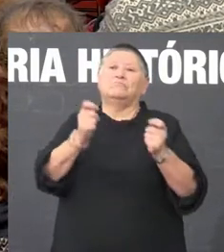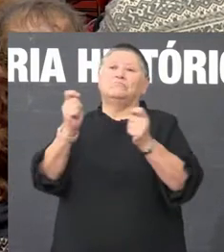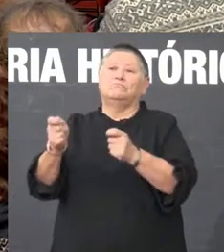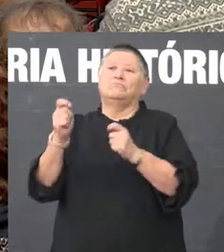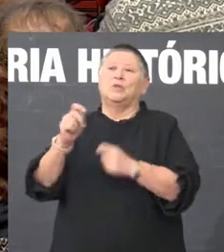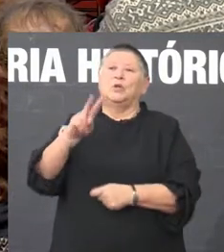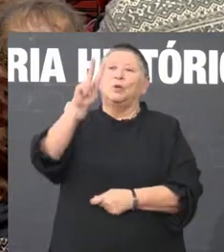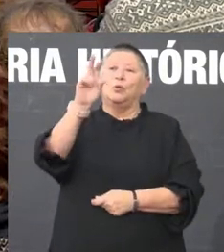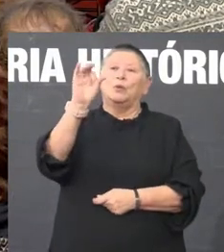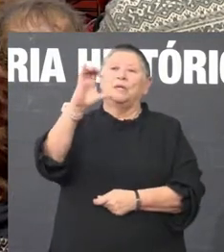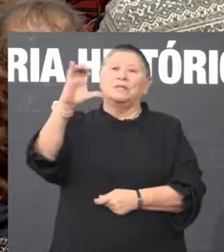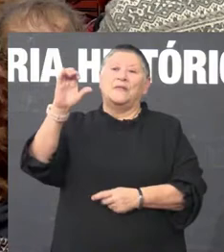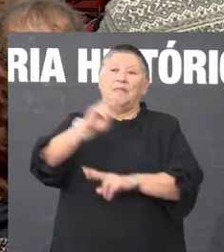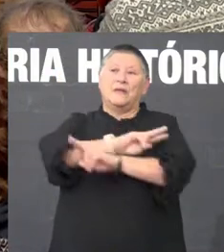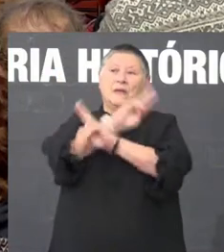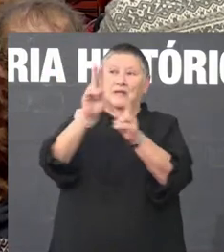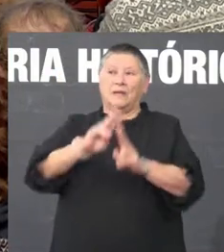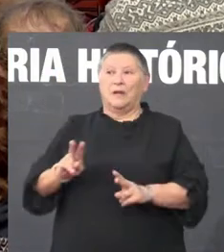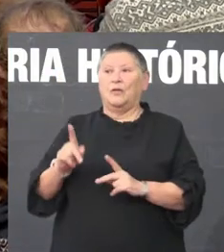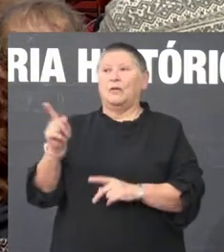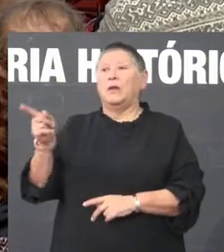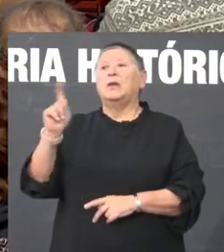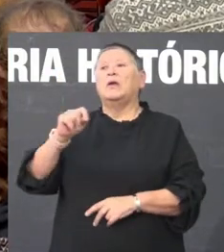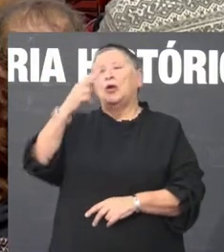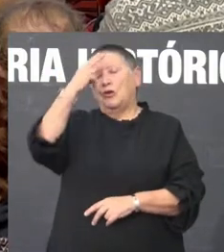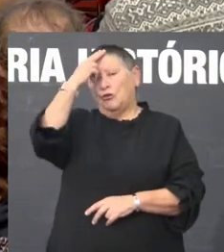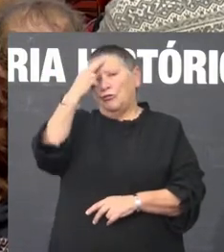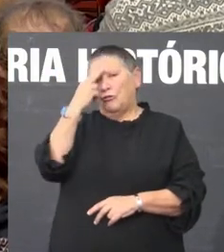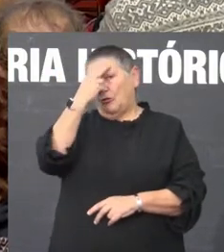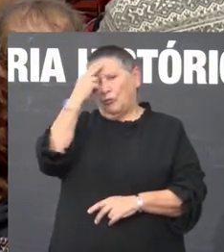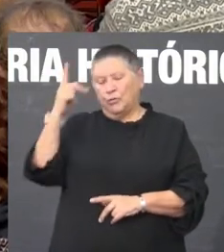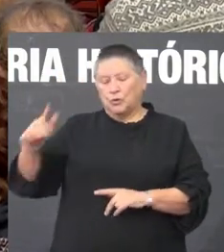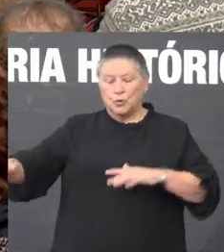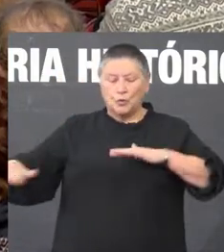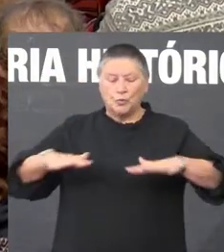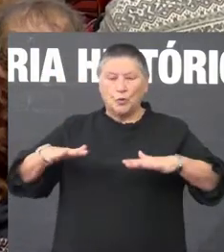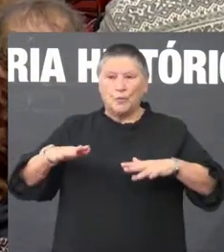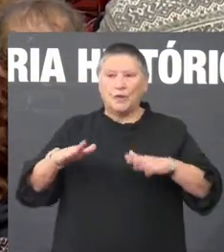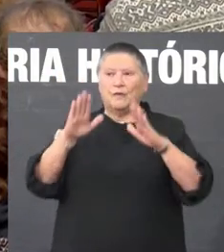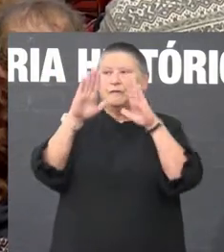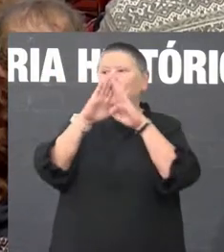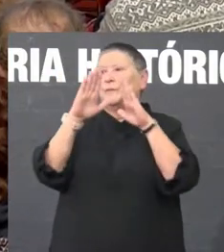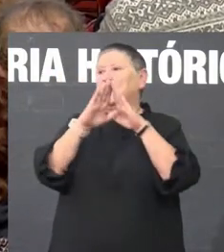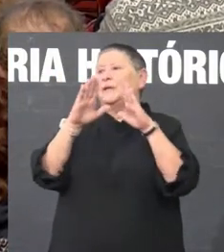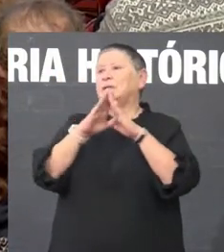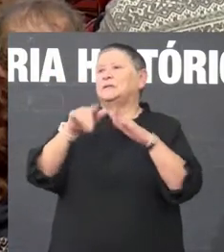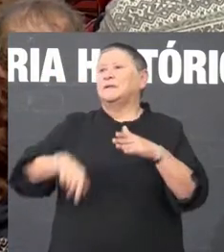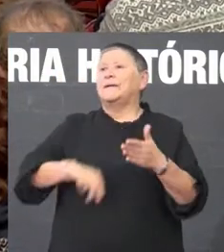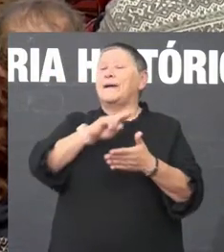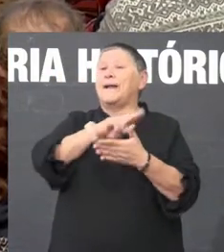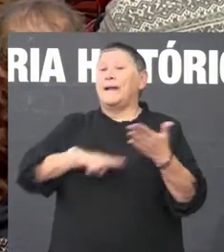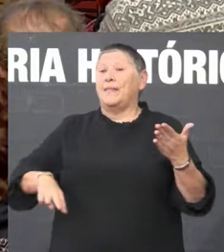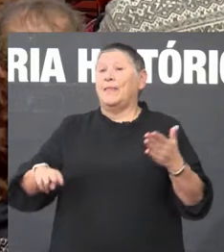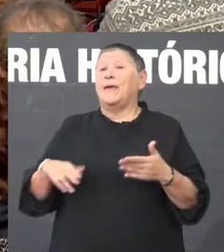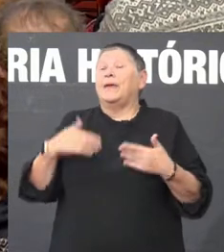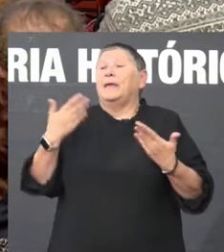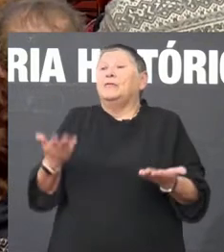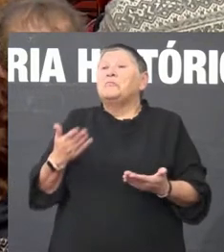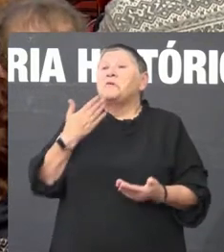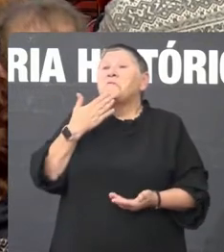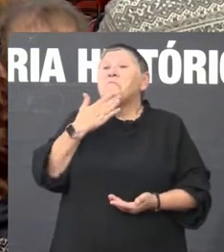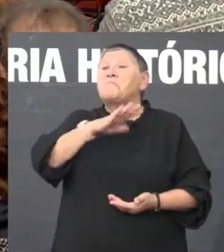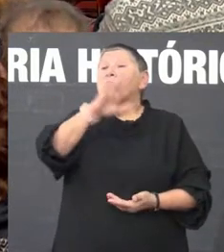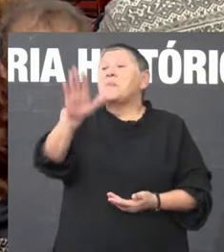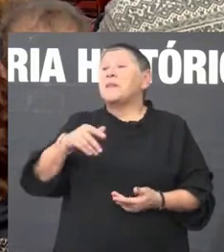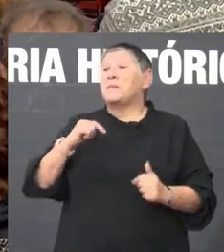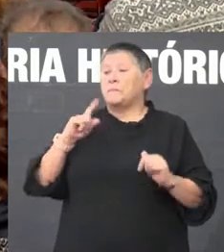USC, e tamén está fondamente comprometida co Movimento Feminista da Galiza. Entón, se vos parece, antes de dar comezo cunha